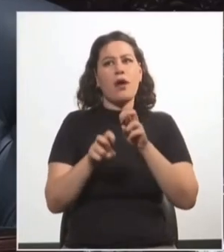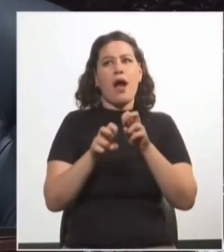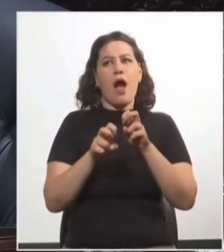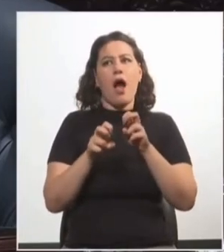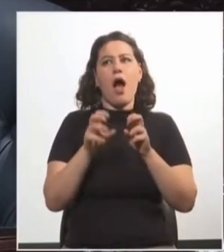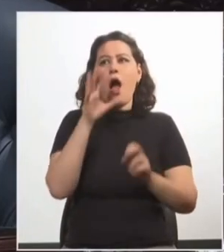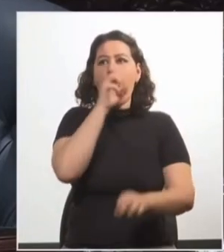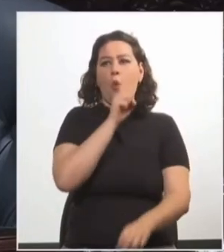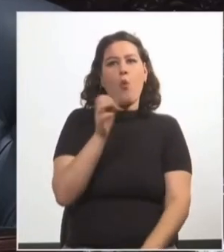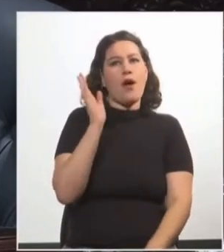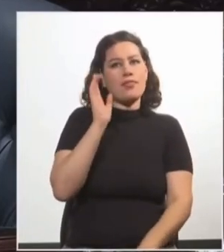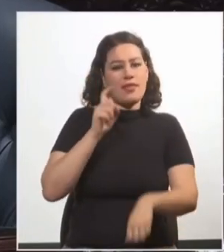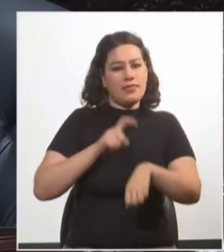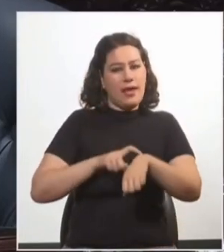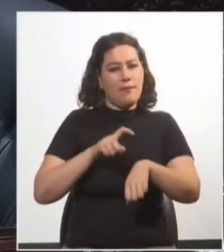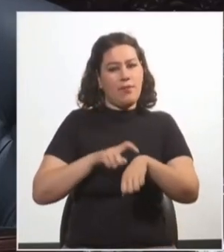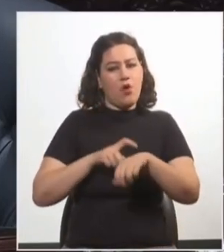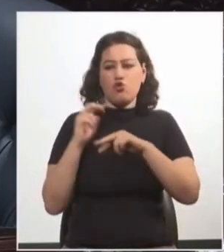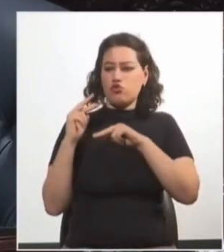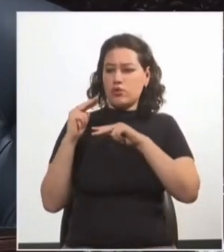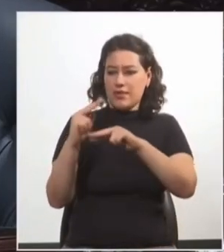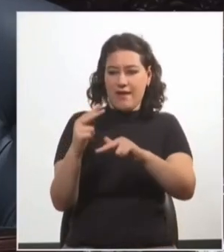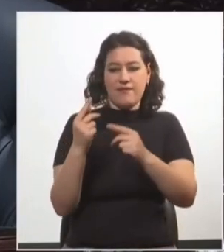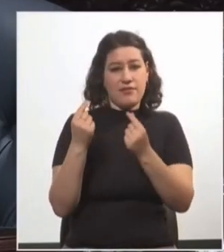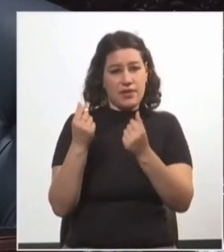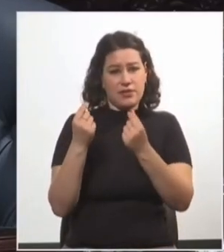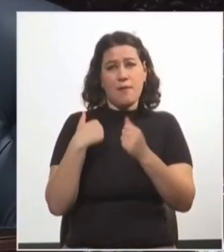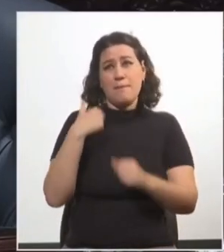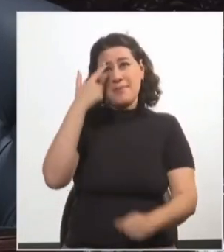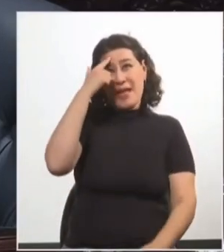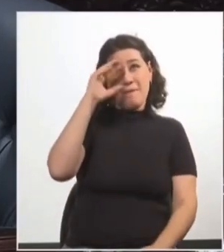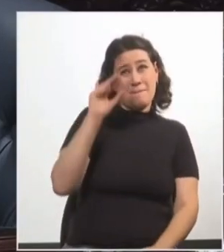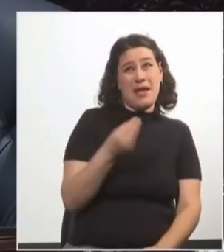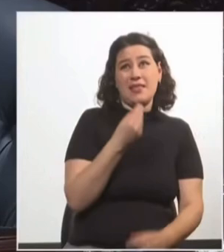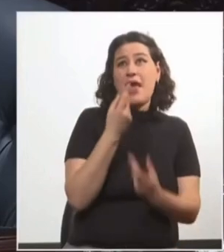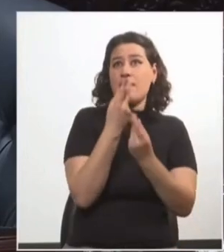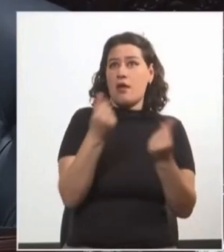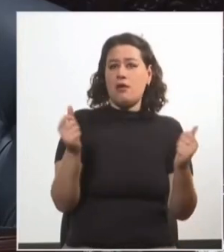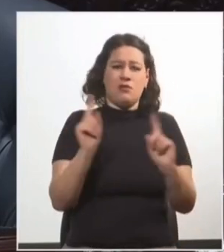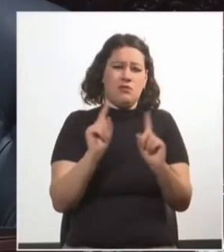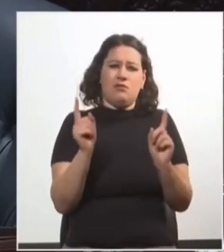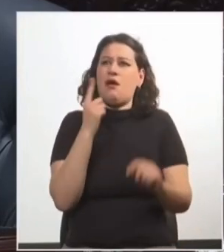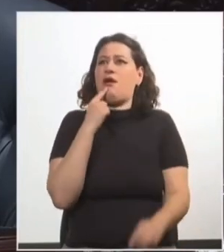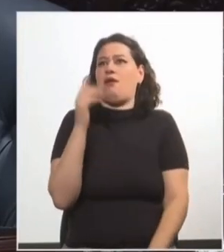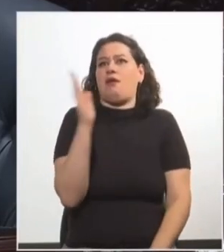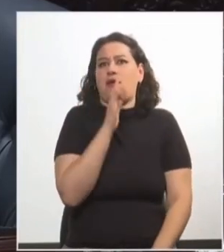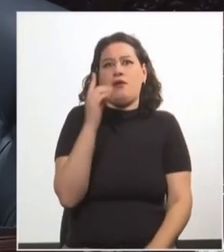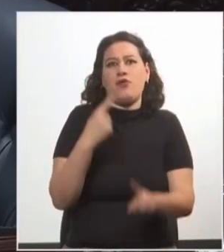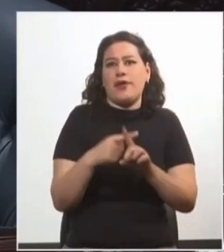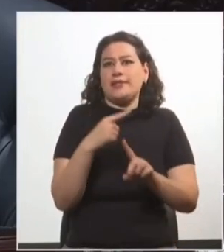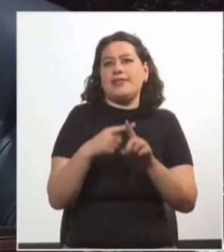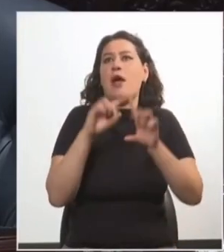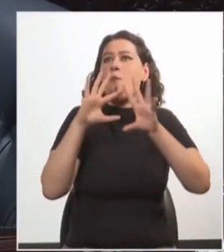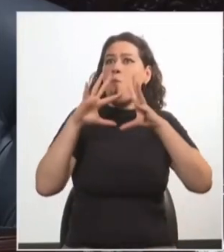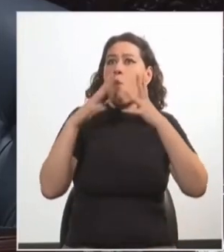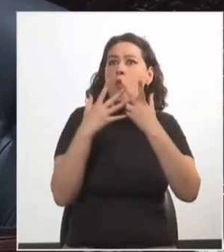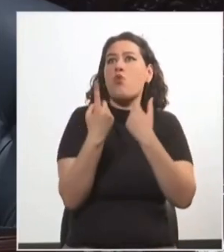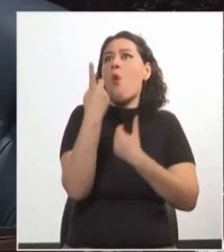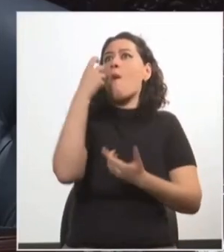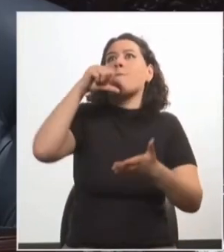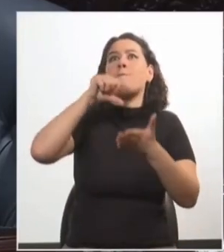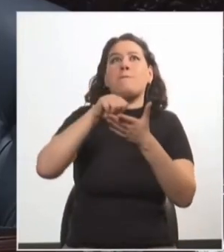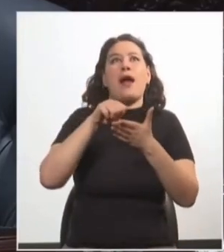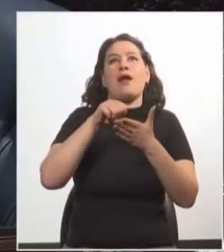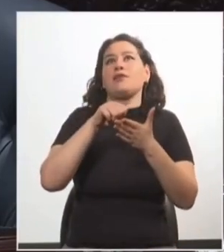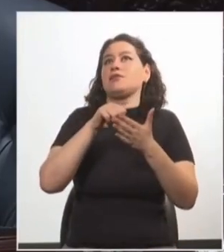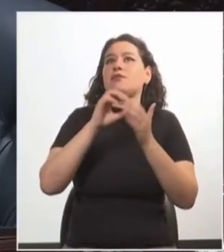supuesto. Sustentabilidad no quiere decir que el déficit desaparezca, no hay ningún sistema de seguridad social en el mundo que sea